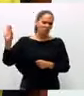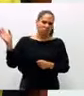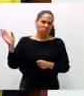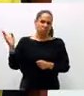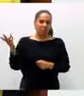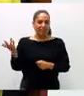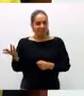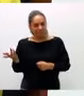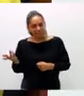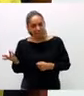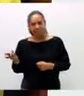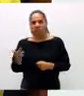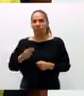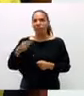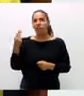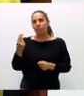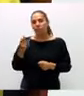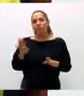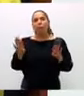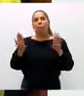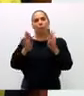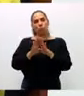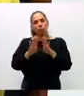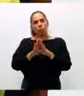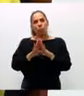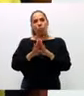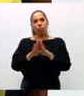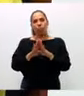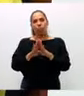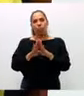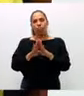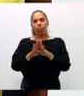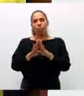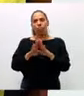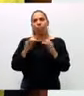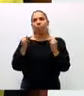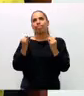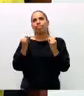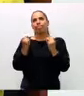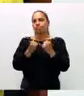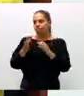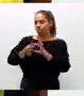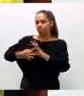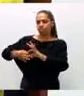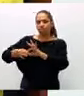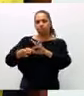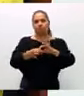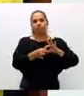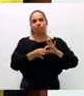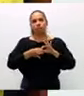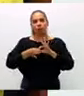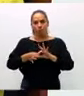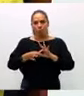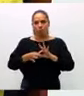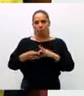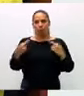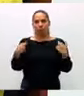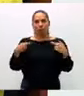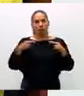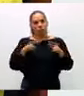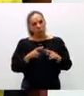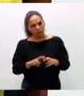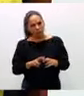formar a las y los maestros? Bueno, afortunadamente hay muchas experiencias. La misma Secretaría tiene un